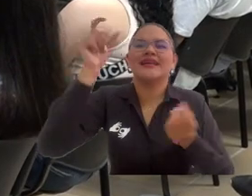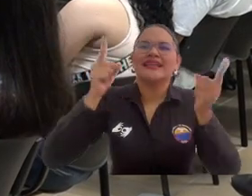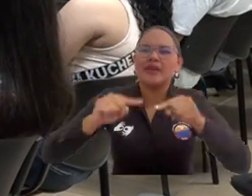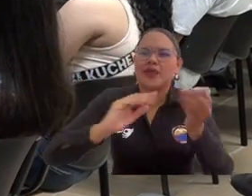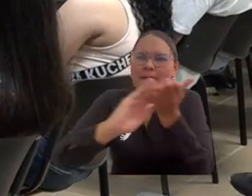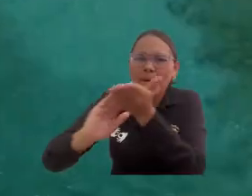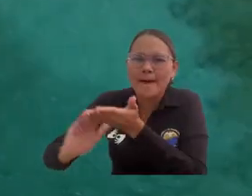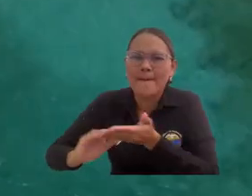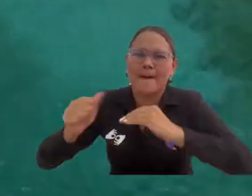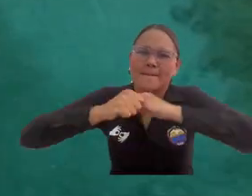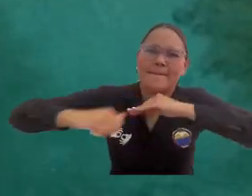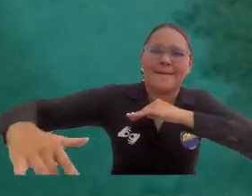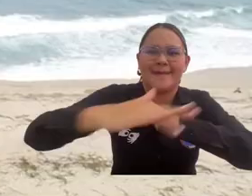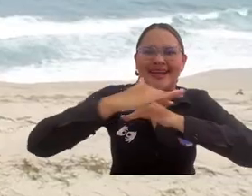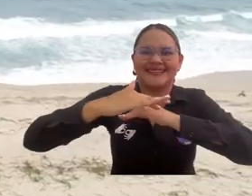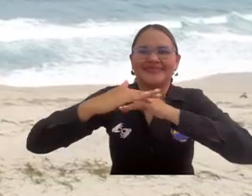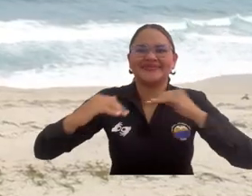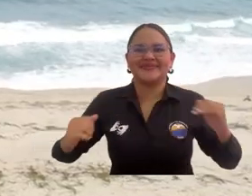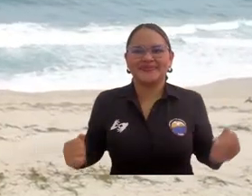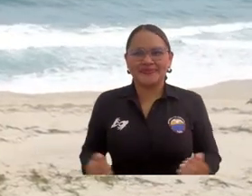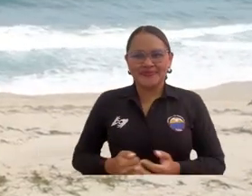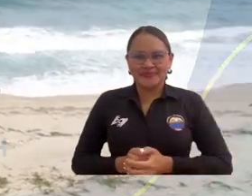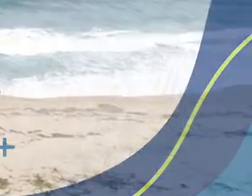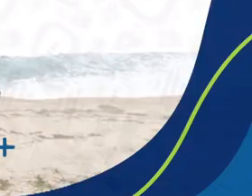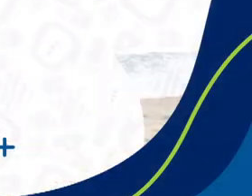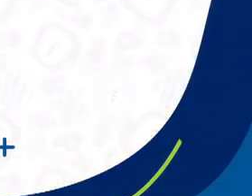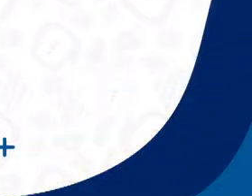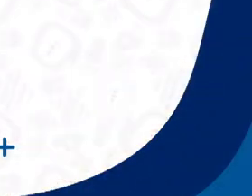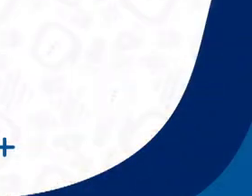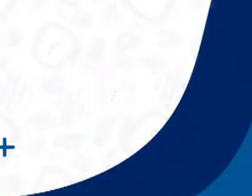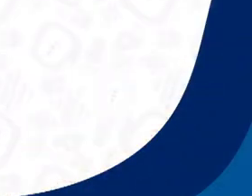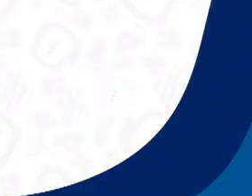sostenibilidad y la regeneración de los territorios marítimos.